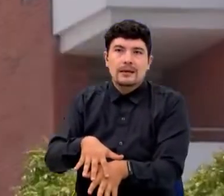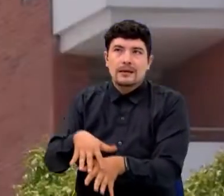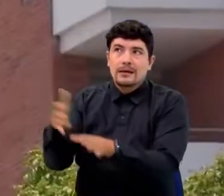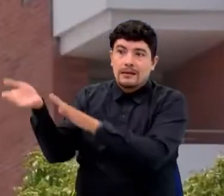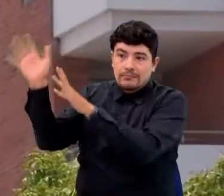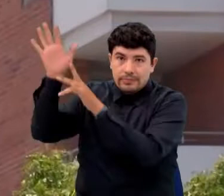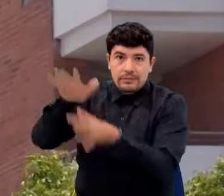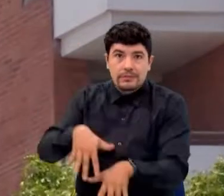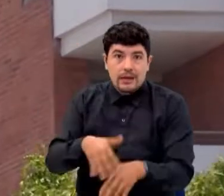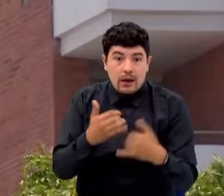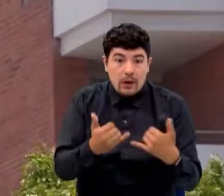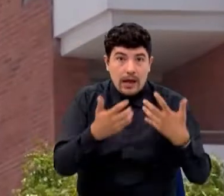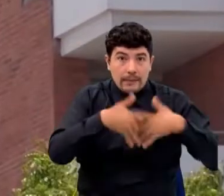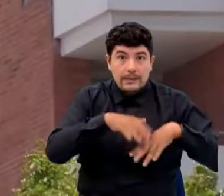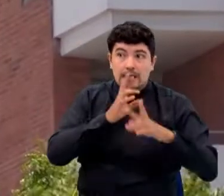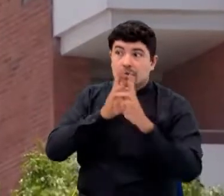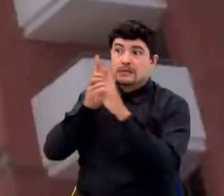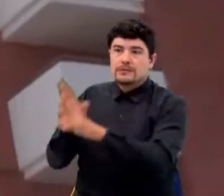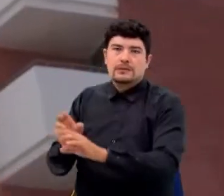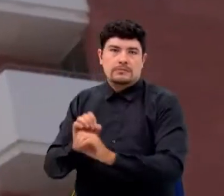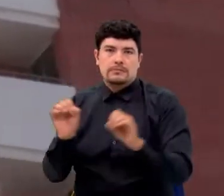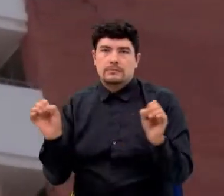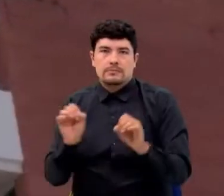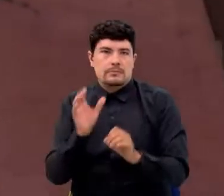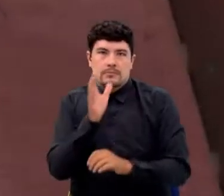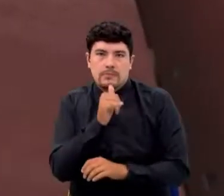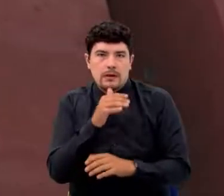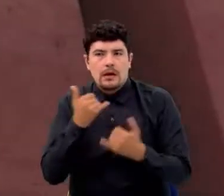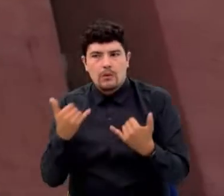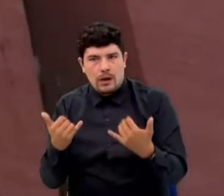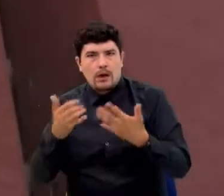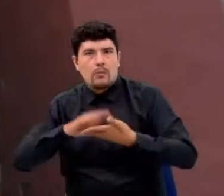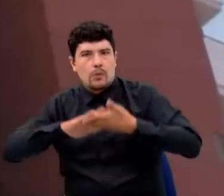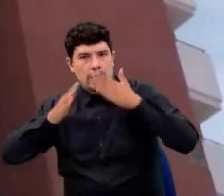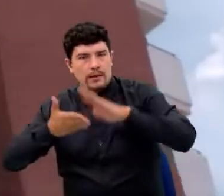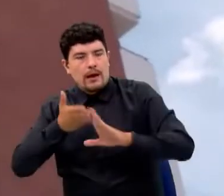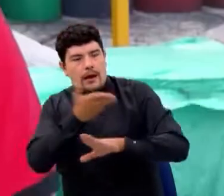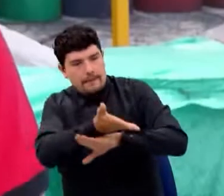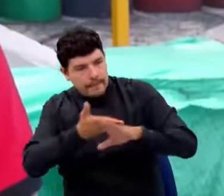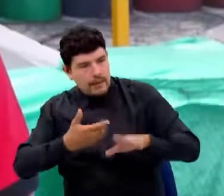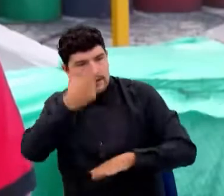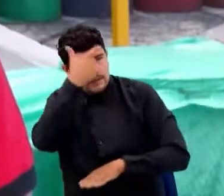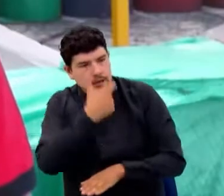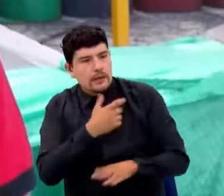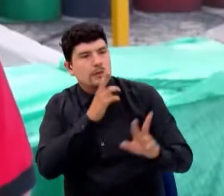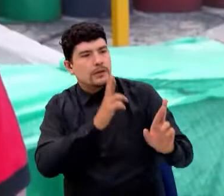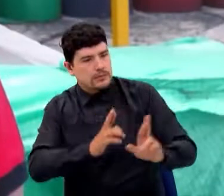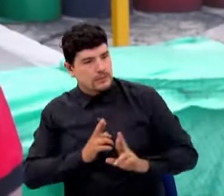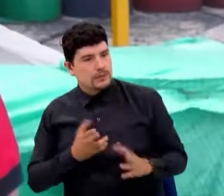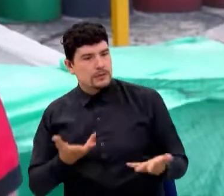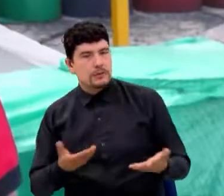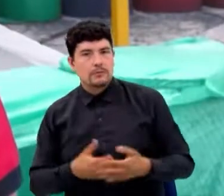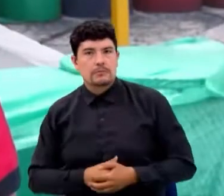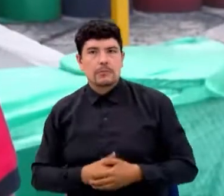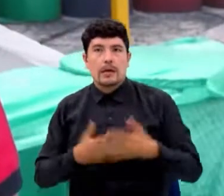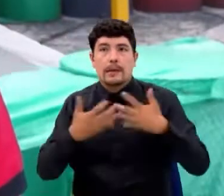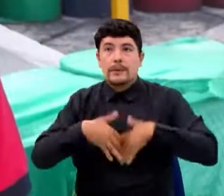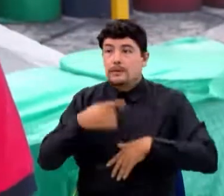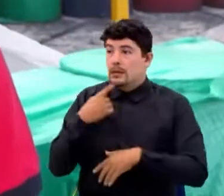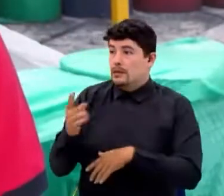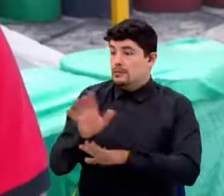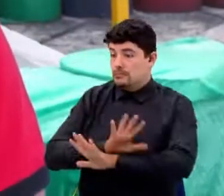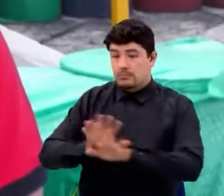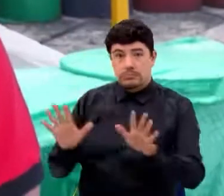son suficientes. Ellos reclaman más seriedad frente al caso. ¿Ellos qué nos han dicho? Eso, que simplemente ellos ya no